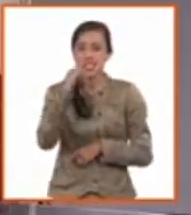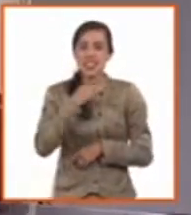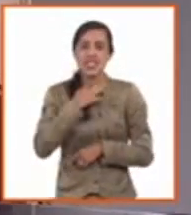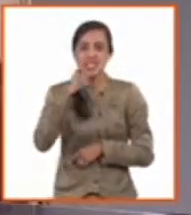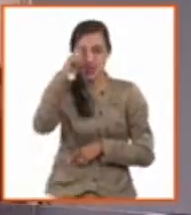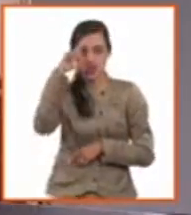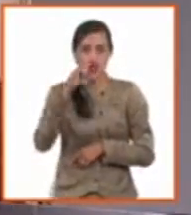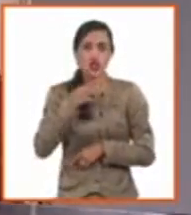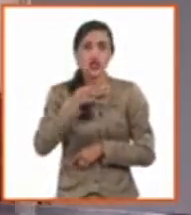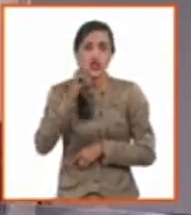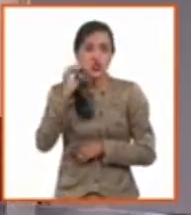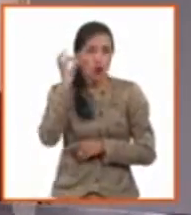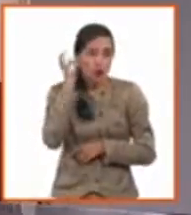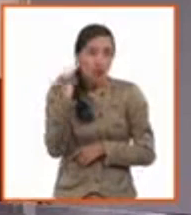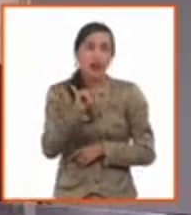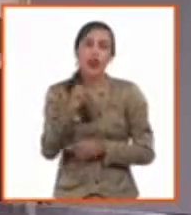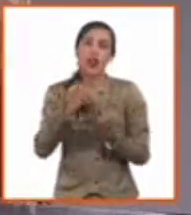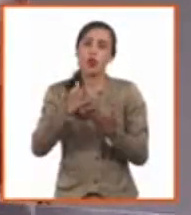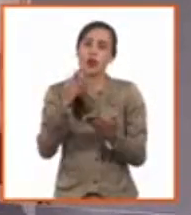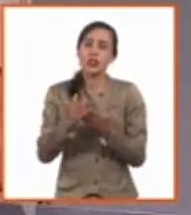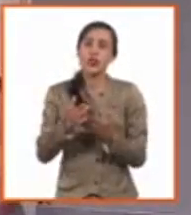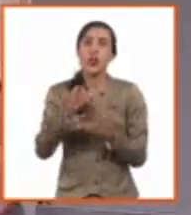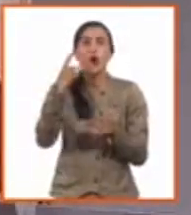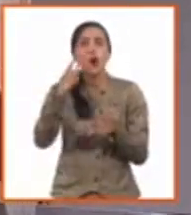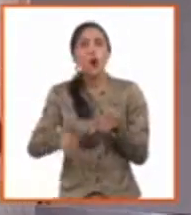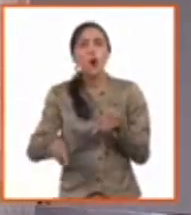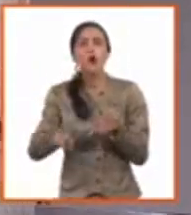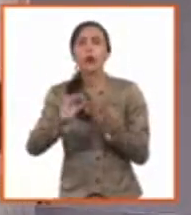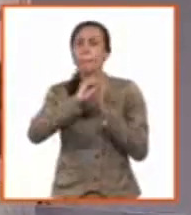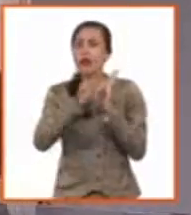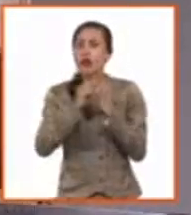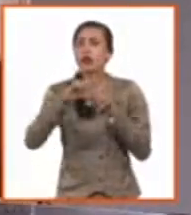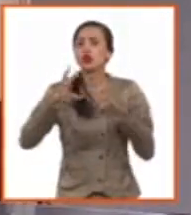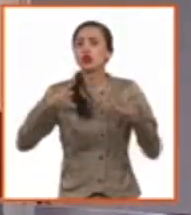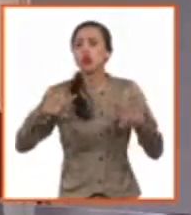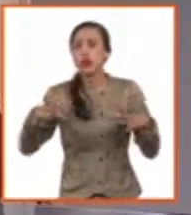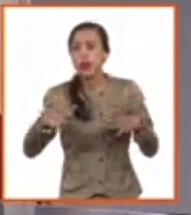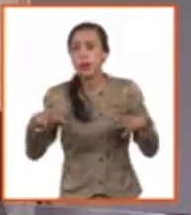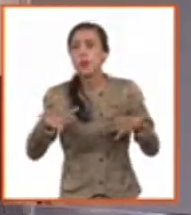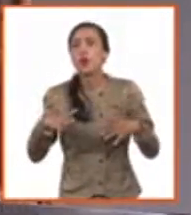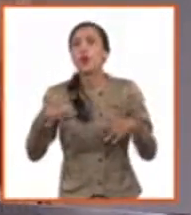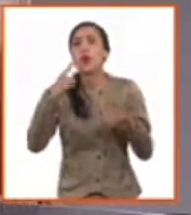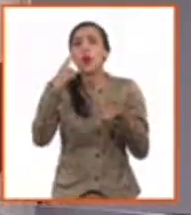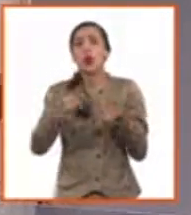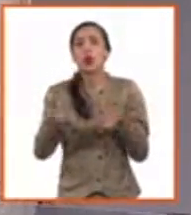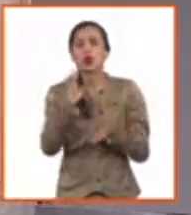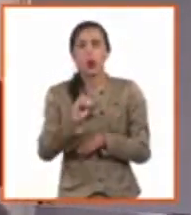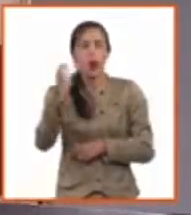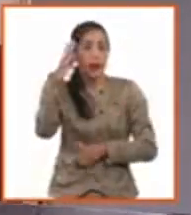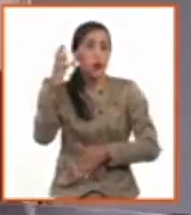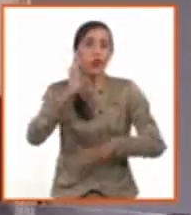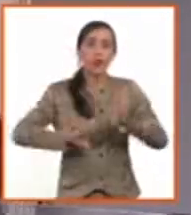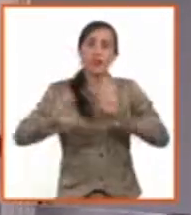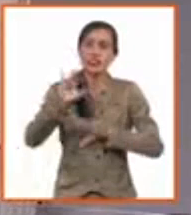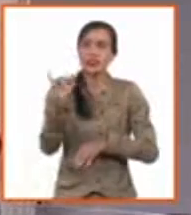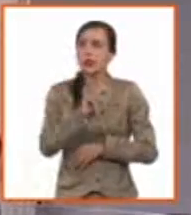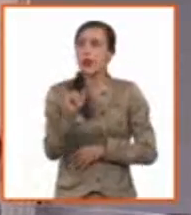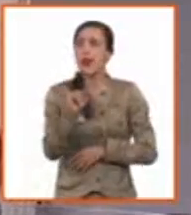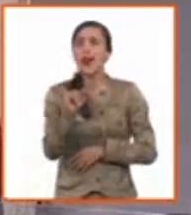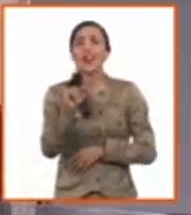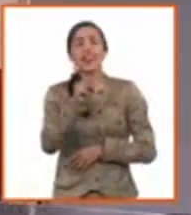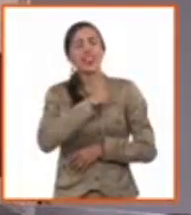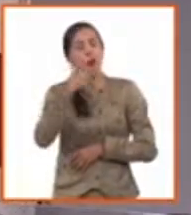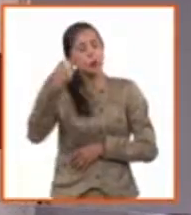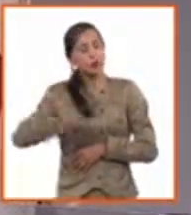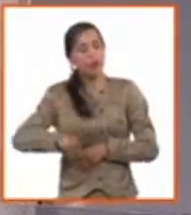soft de educacional get del turismo tenemos hace tití edad y de los órganos de la defensa aprovechó además para